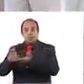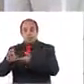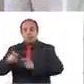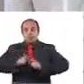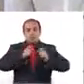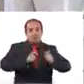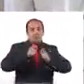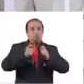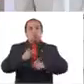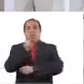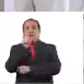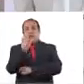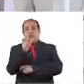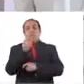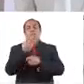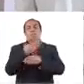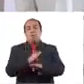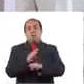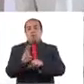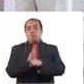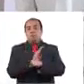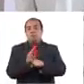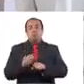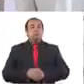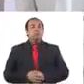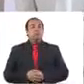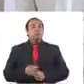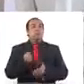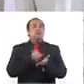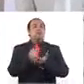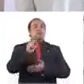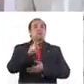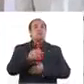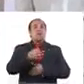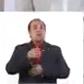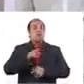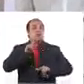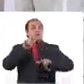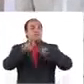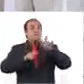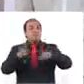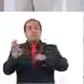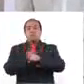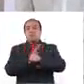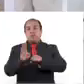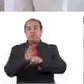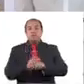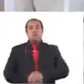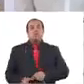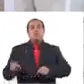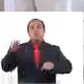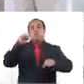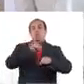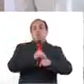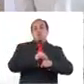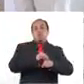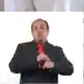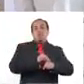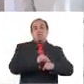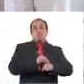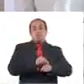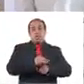tarjetas Decidimos también que las ferias del bienestar que estábamos haciendo se pusieran a un lado de